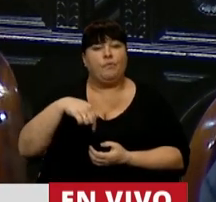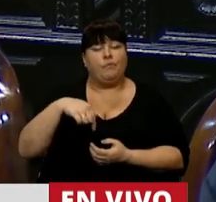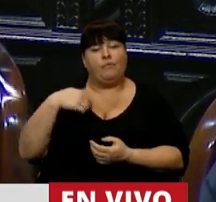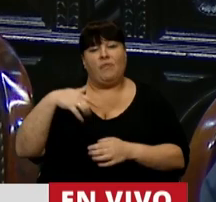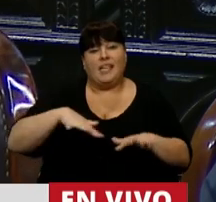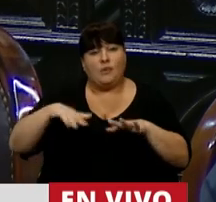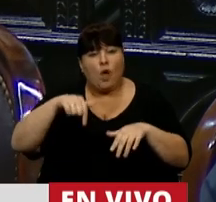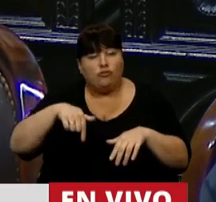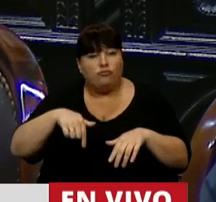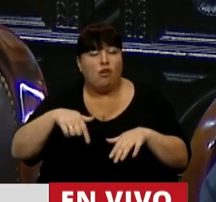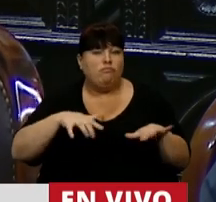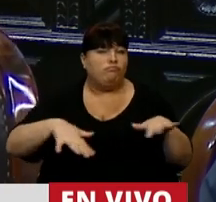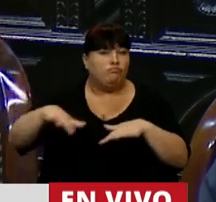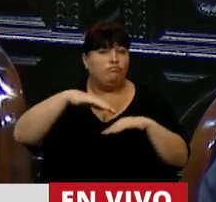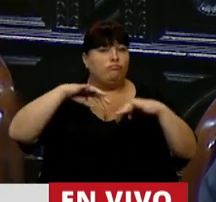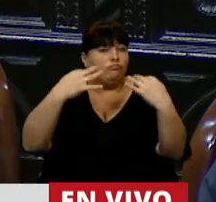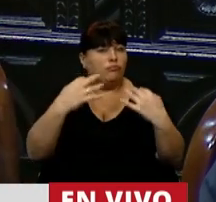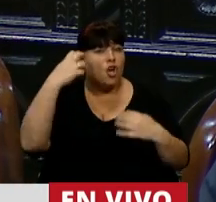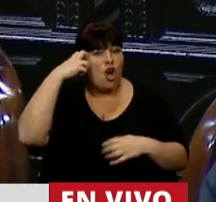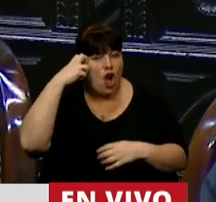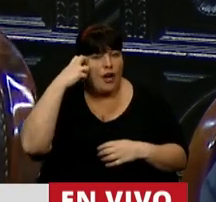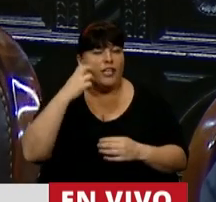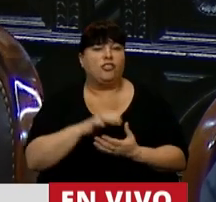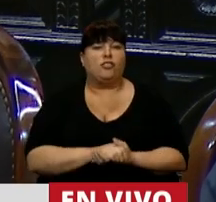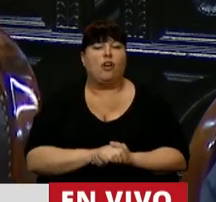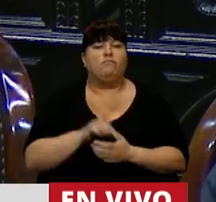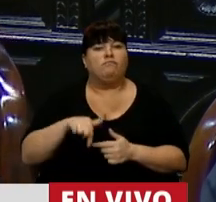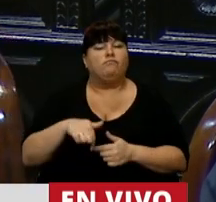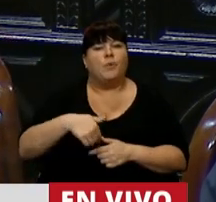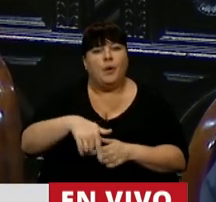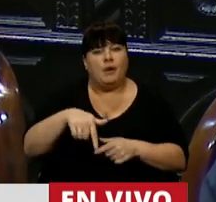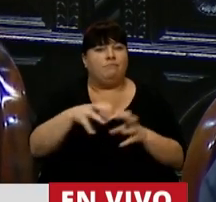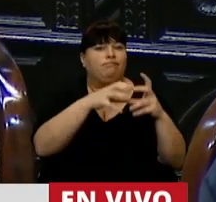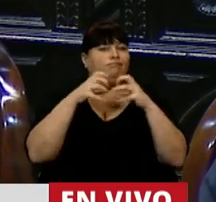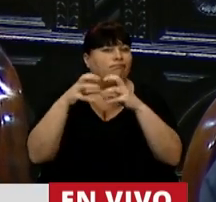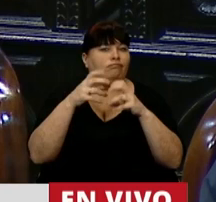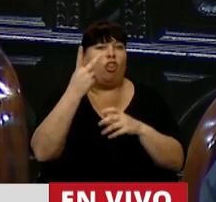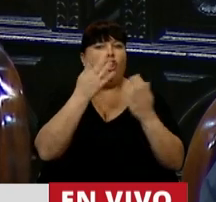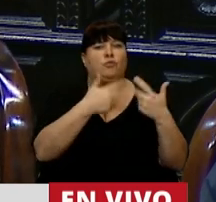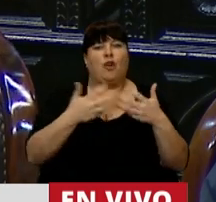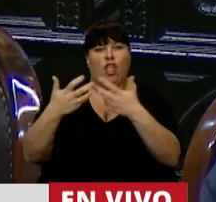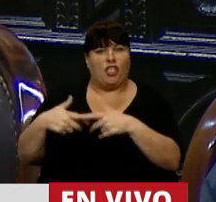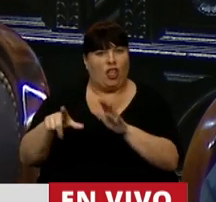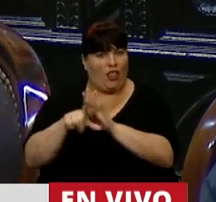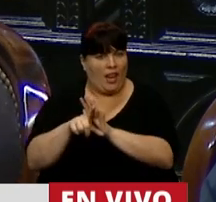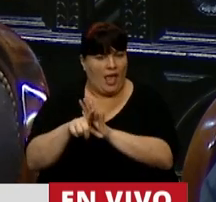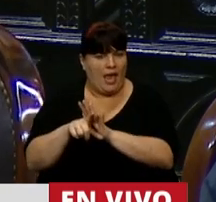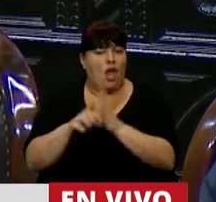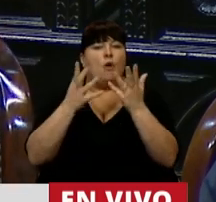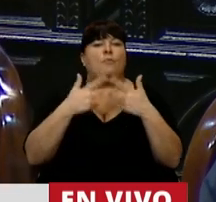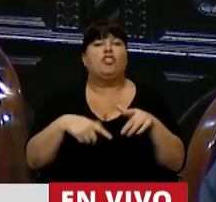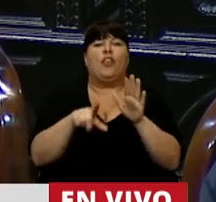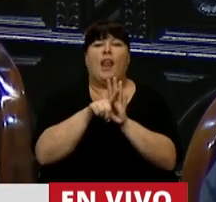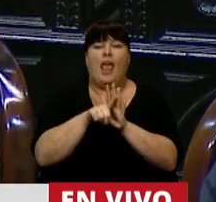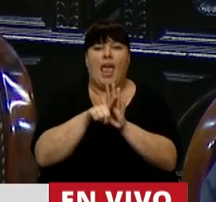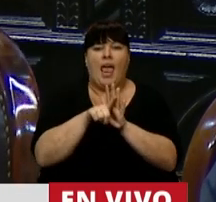en este ámbito, en este Congreso, llevando adelante el tratamiento de dos proyectos de ley, los proyectos de